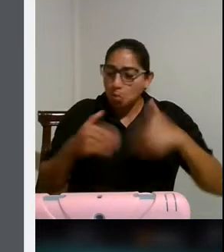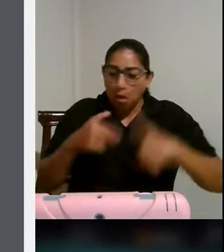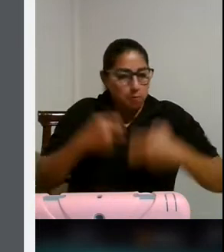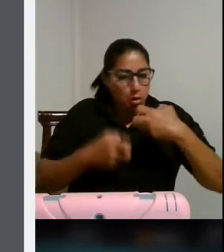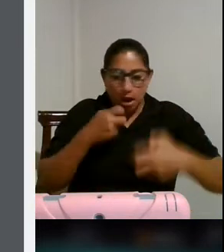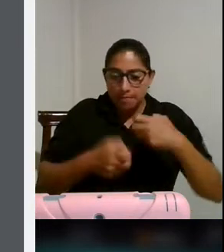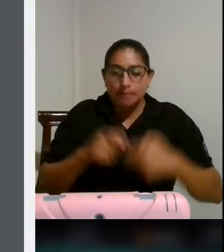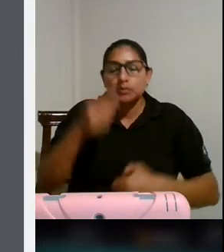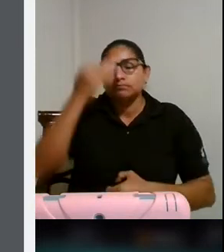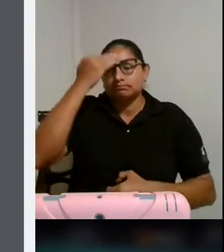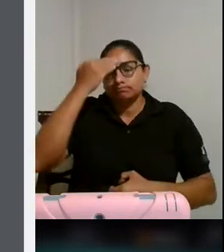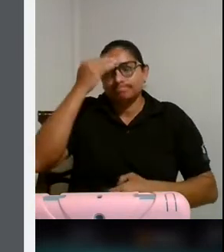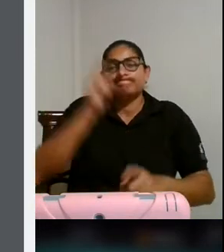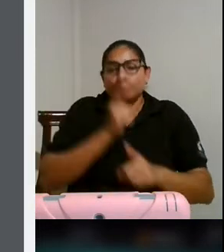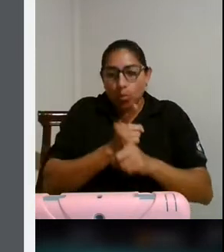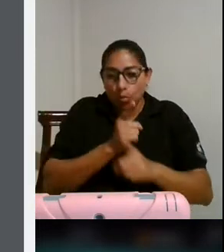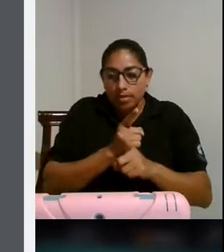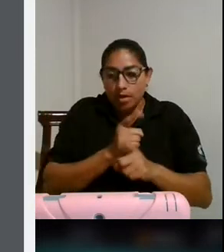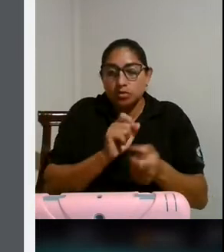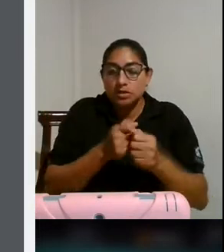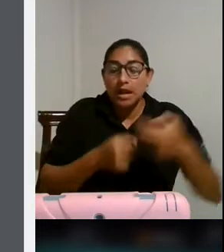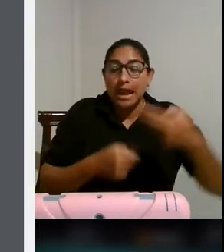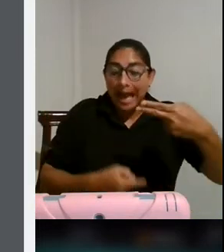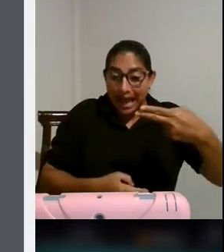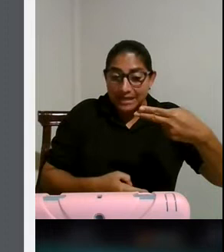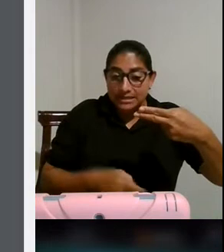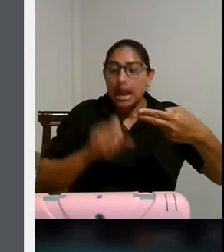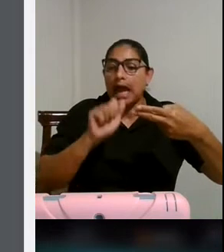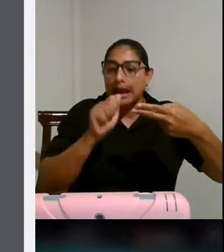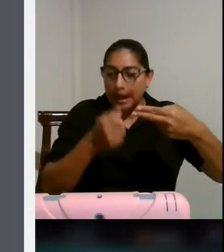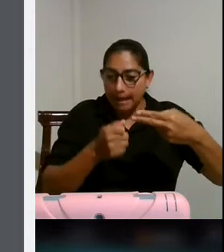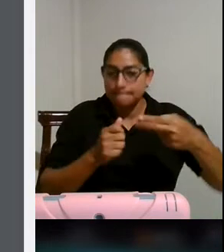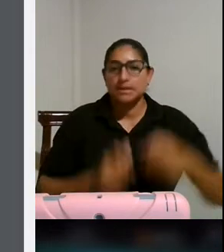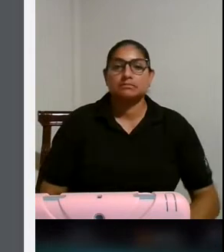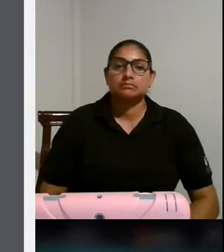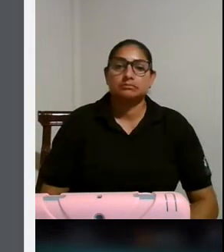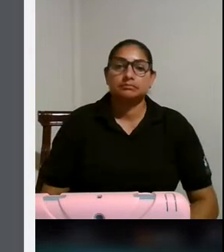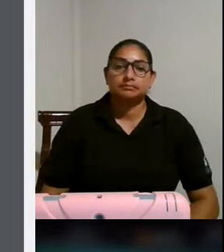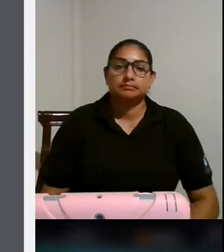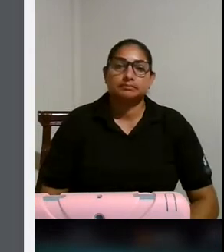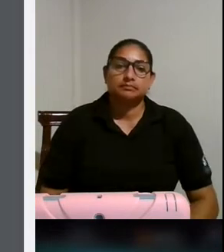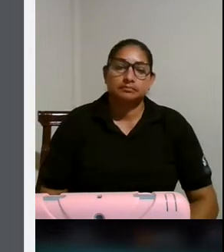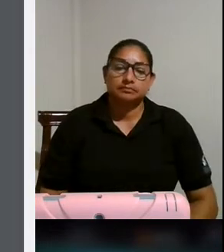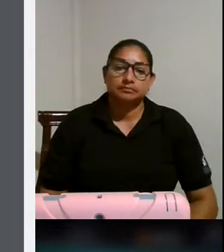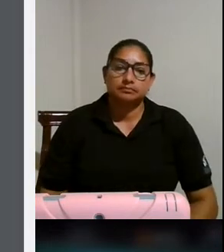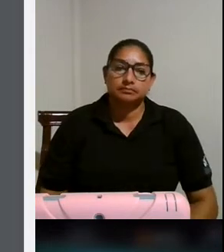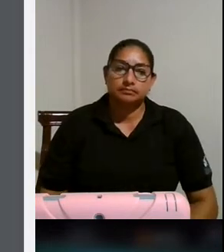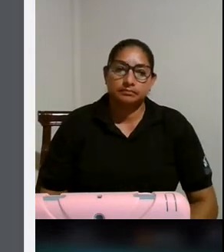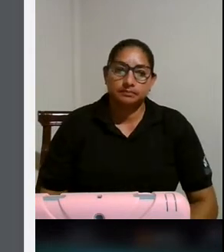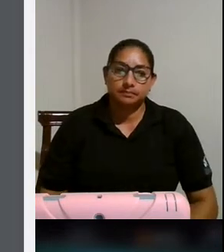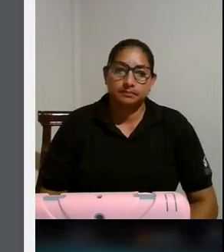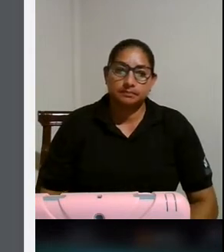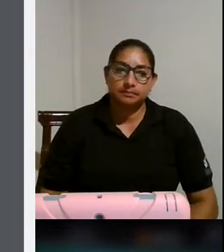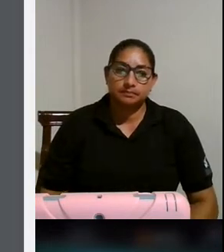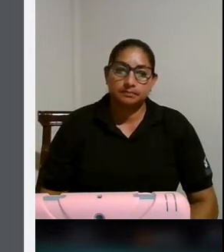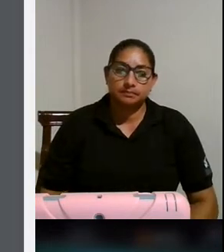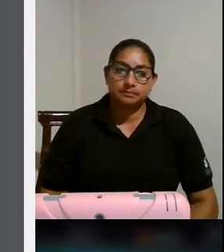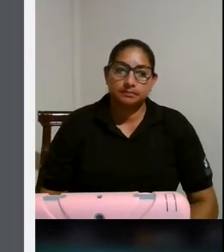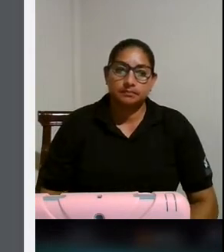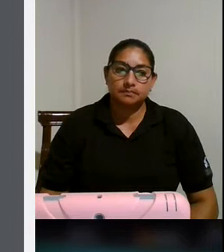cuidado de que si vamos a utilizar H, se cambia desde el inicio, ¿verdad? Aquí, H, H, H.